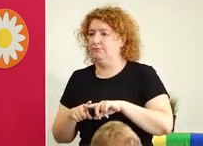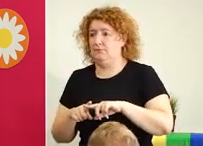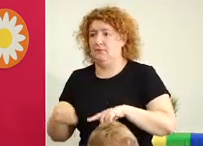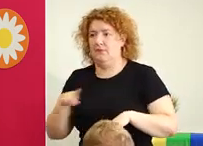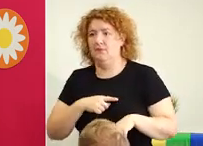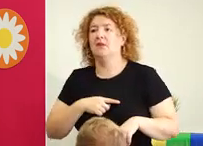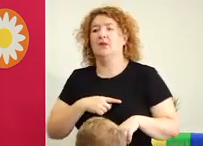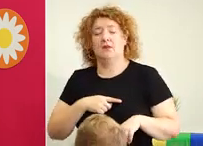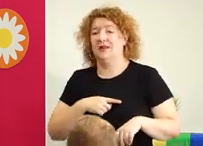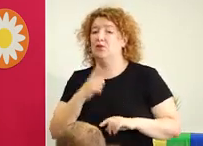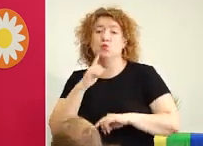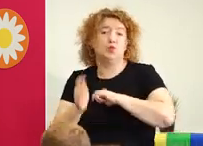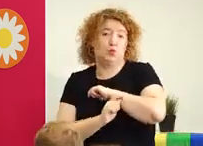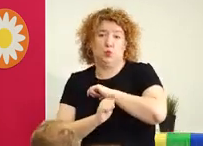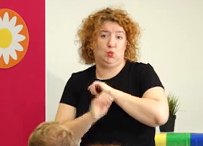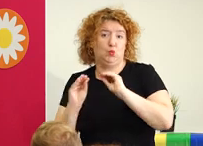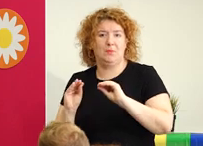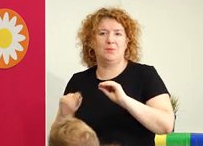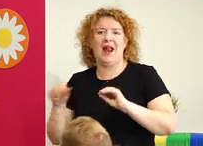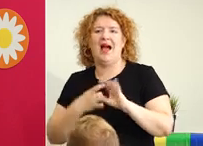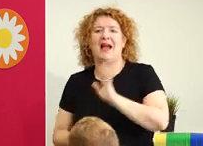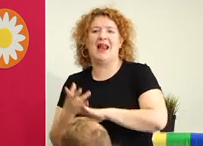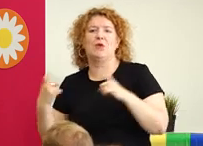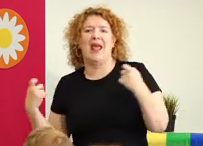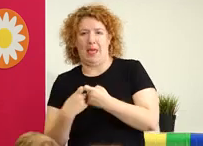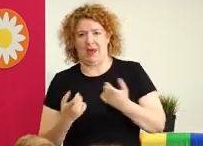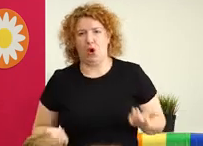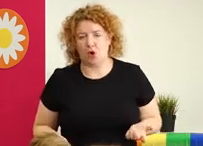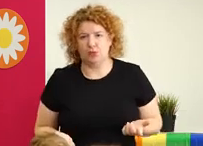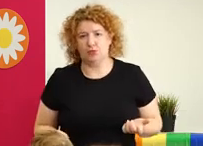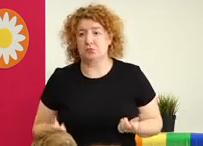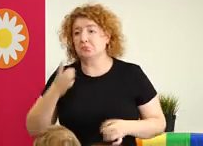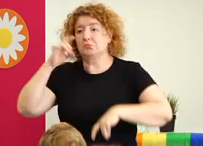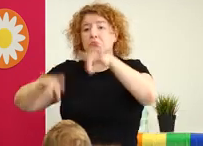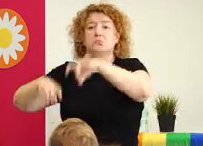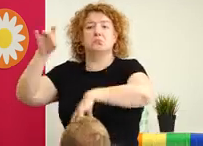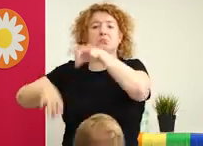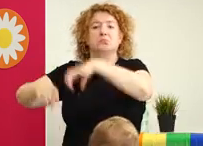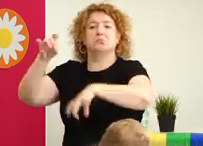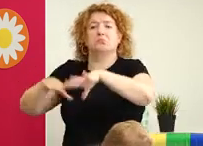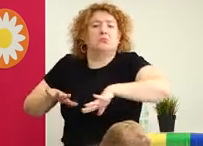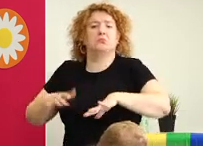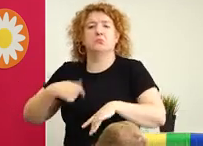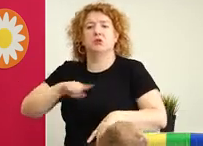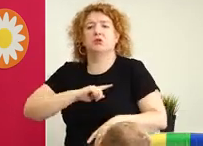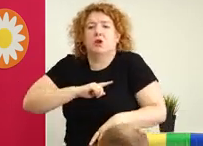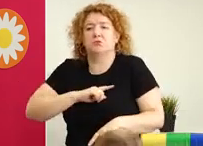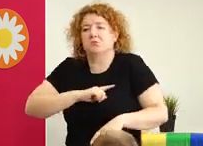estamos dando cuenta de que esa es la táctica para crear un enemigo, para que a la hora de lanzar bombas nosotros nos veamos